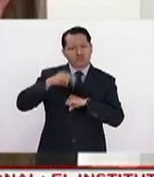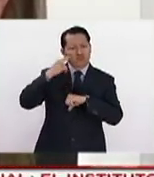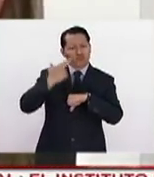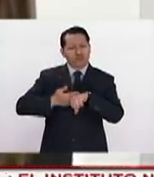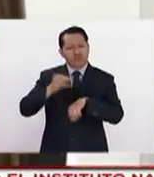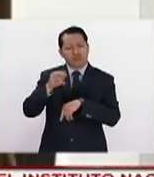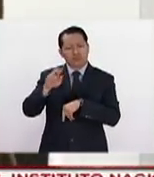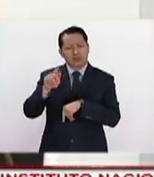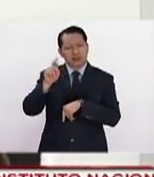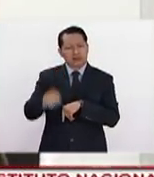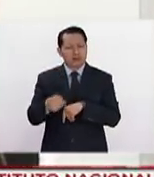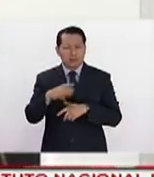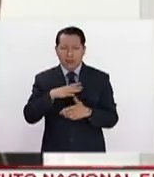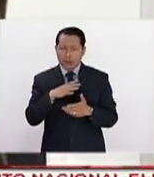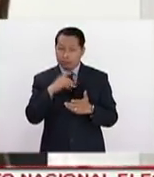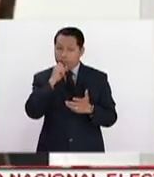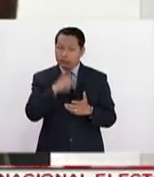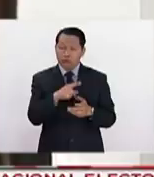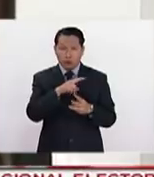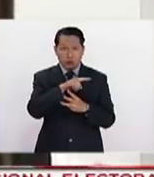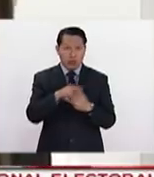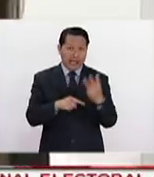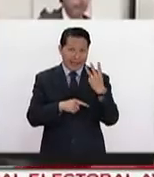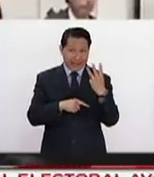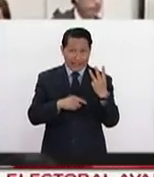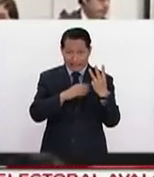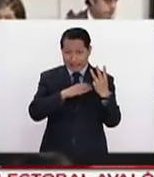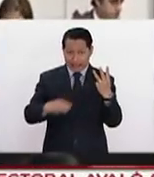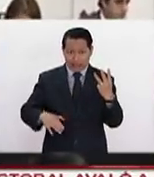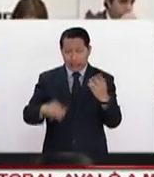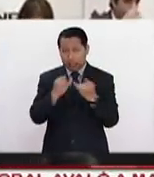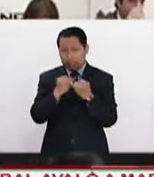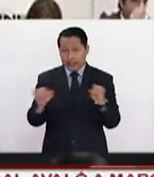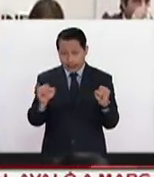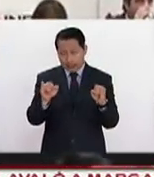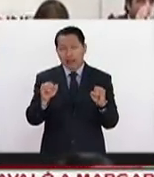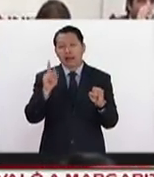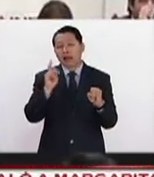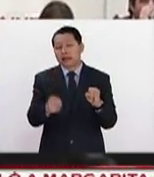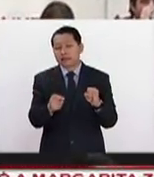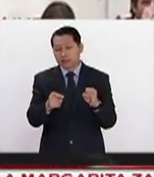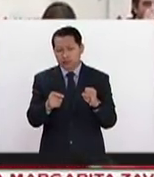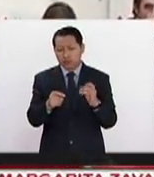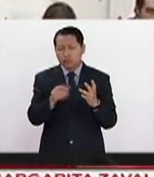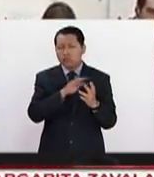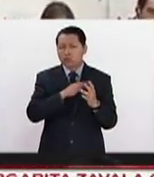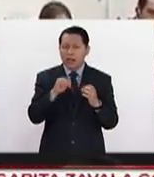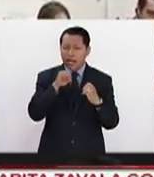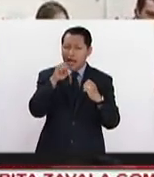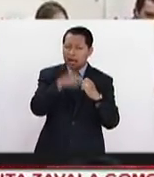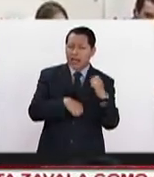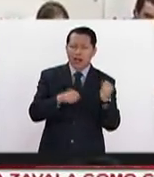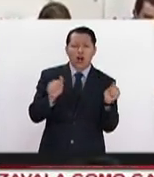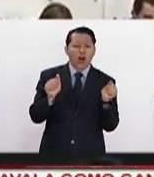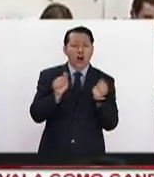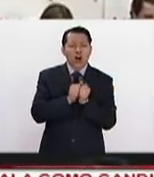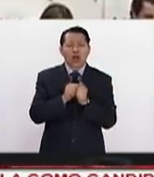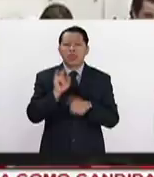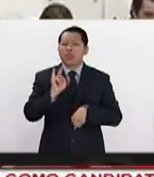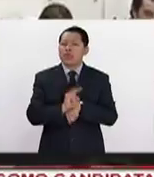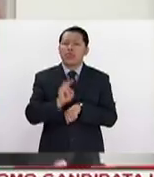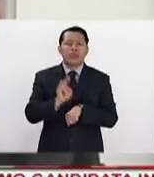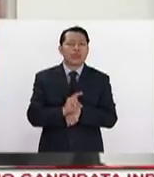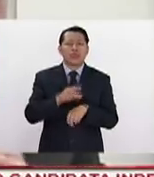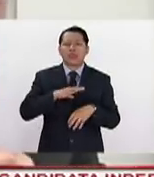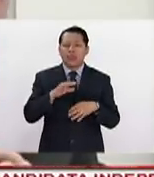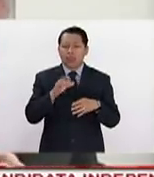en mayor o menor medida, los tres aspirantes a la candidatura independiente al Ejecutivo intentaron engañar con la simulación y presentación de